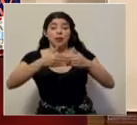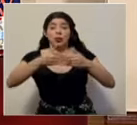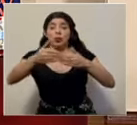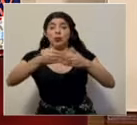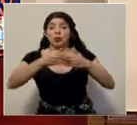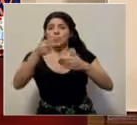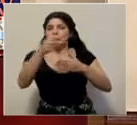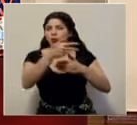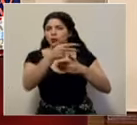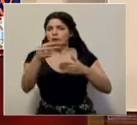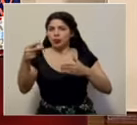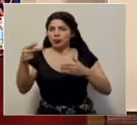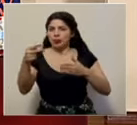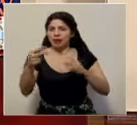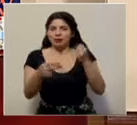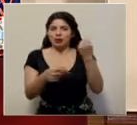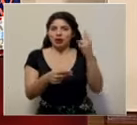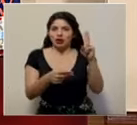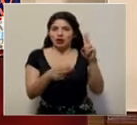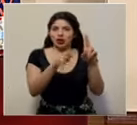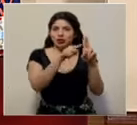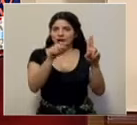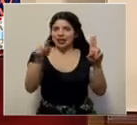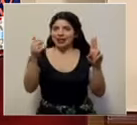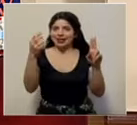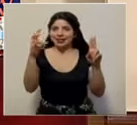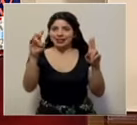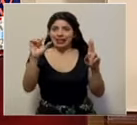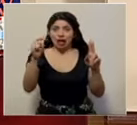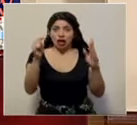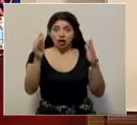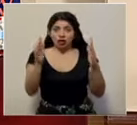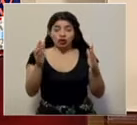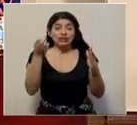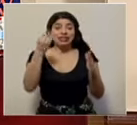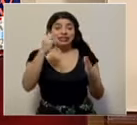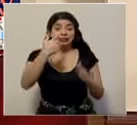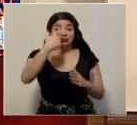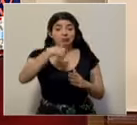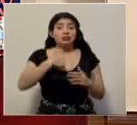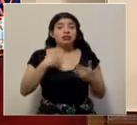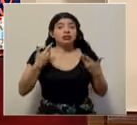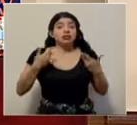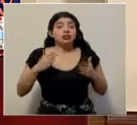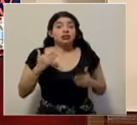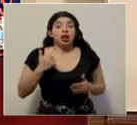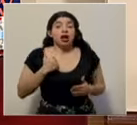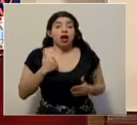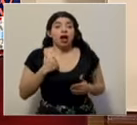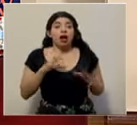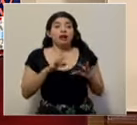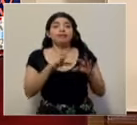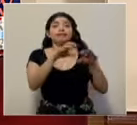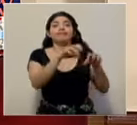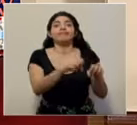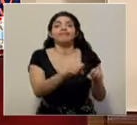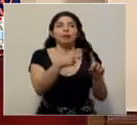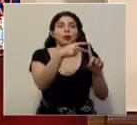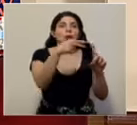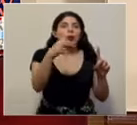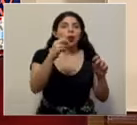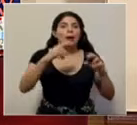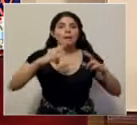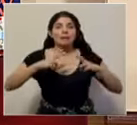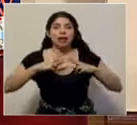y particularmente entre el 12 y el 17 de agosto, personas que tengan reservas habitacionales,